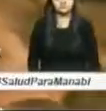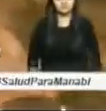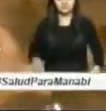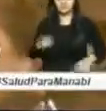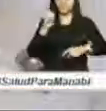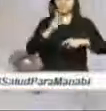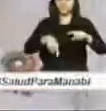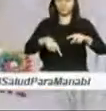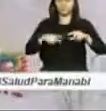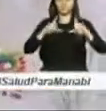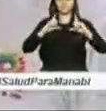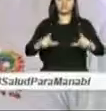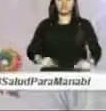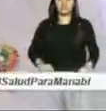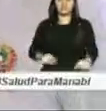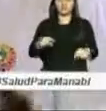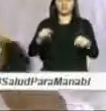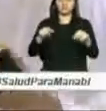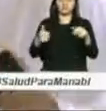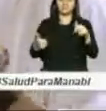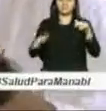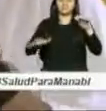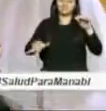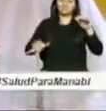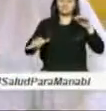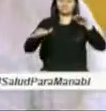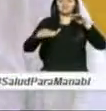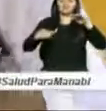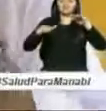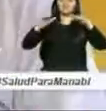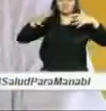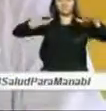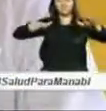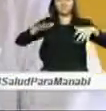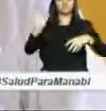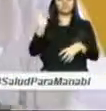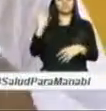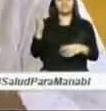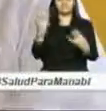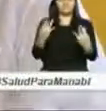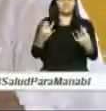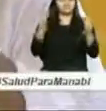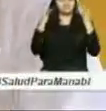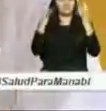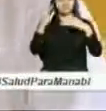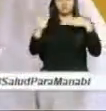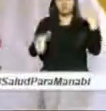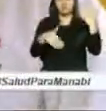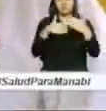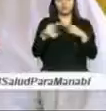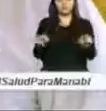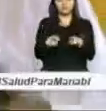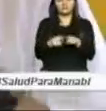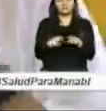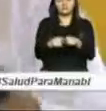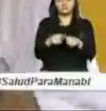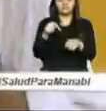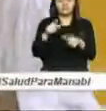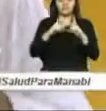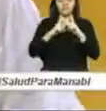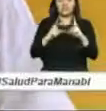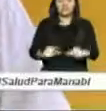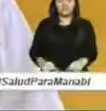primera, segunda o tercera categoría. Solo puede haber salud de una categoría, de excelencia, para todas y todos, porque la salud es